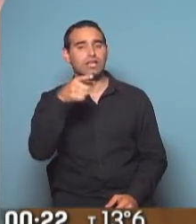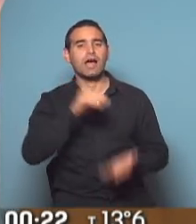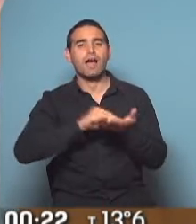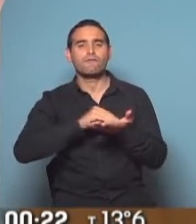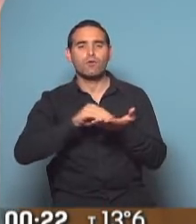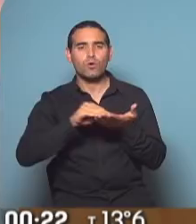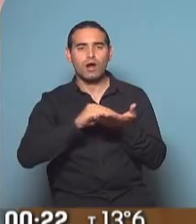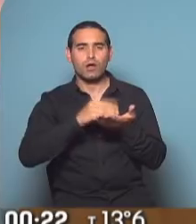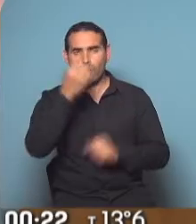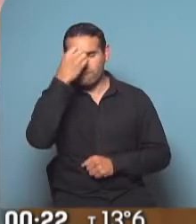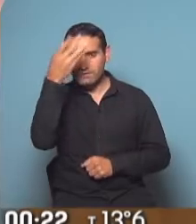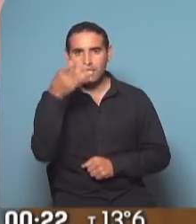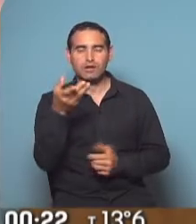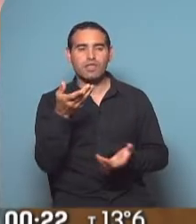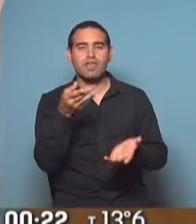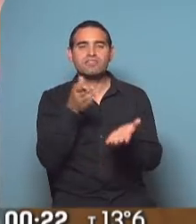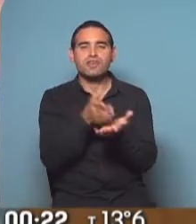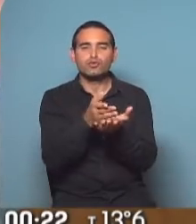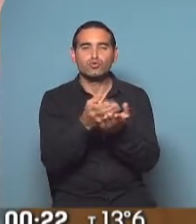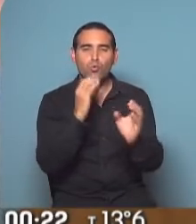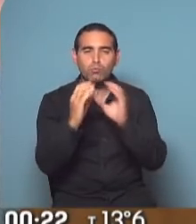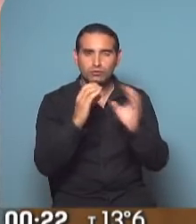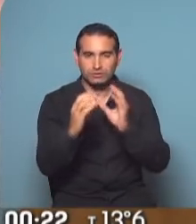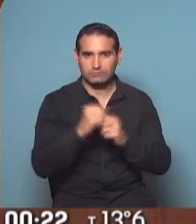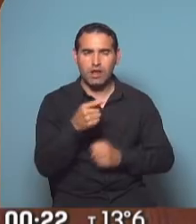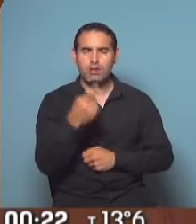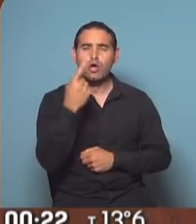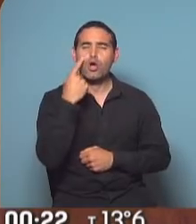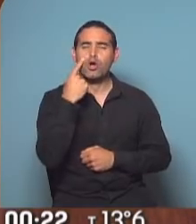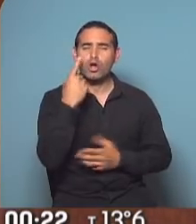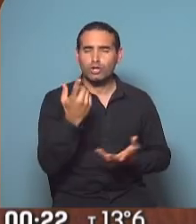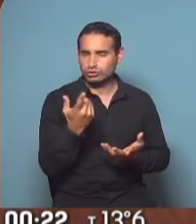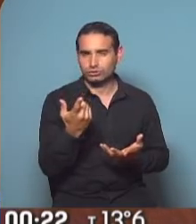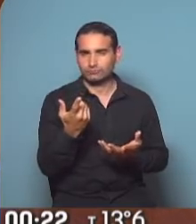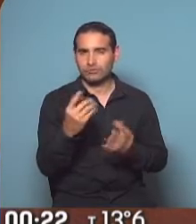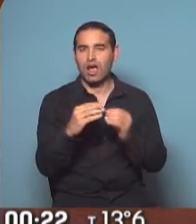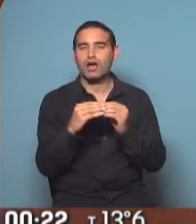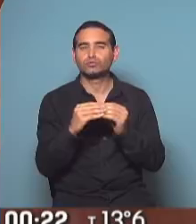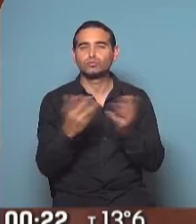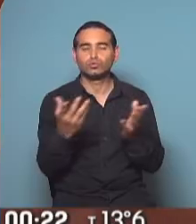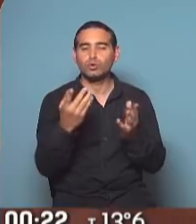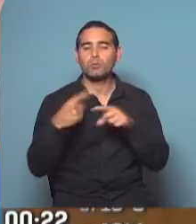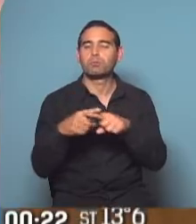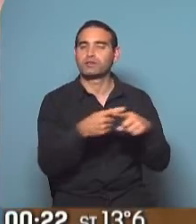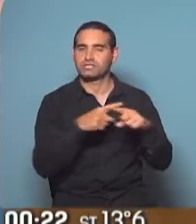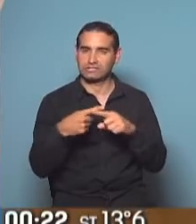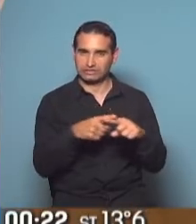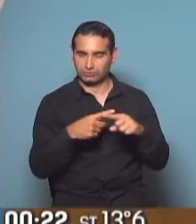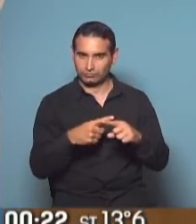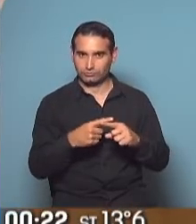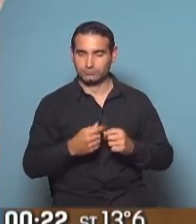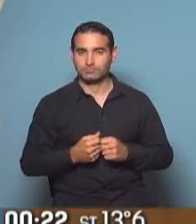comunicacional y que conoce muy bien los vericuetos de la política y